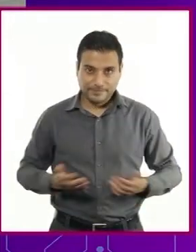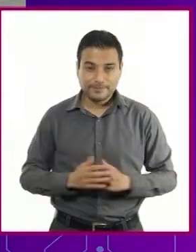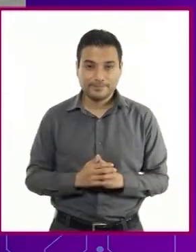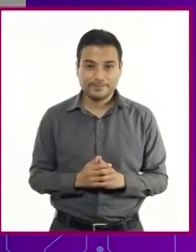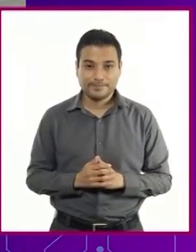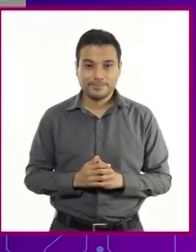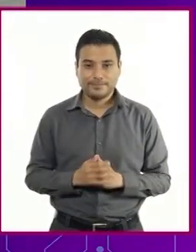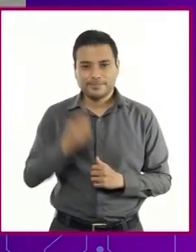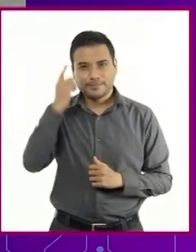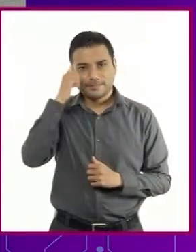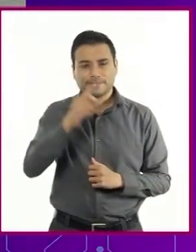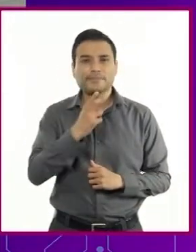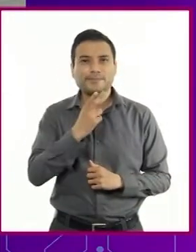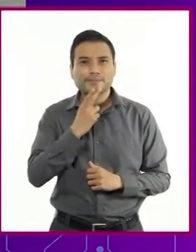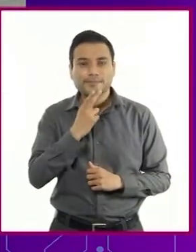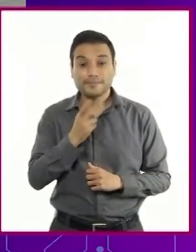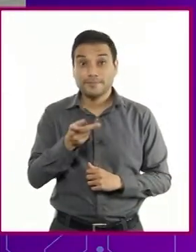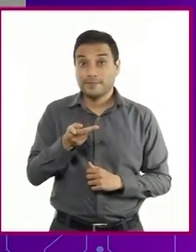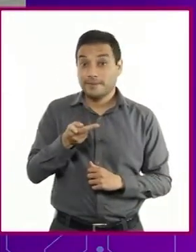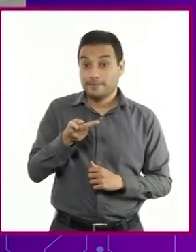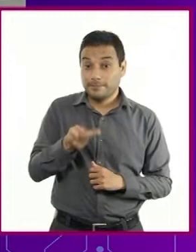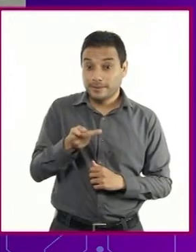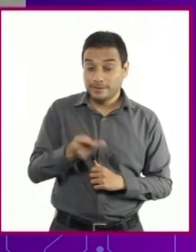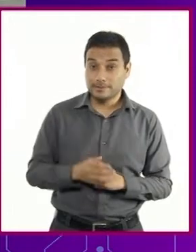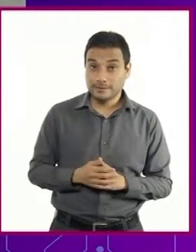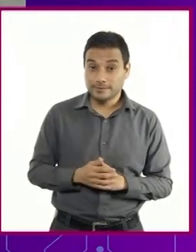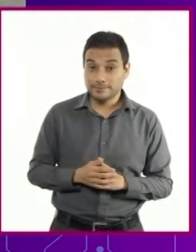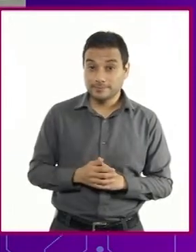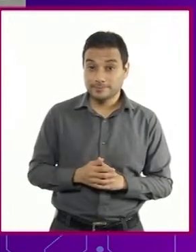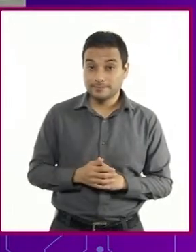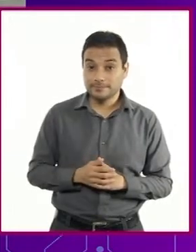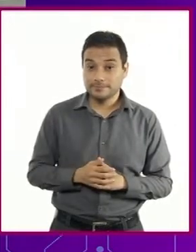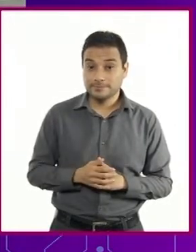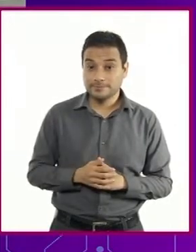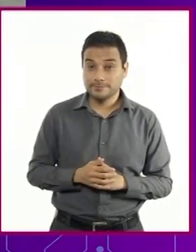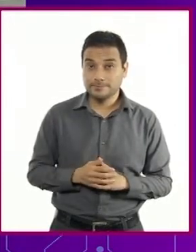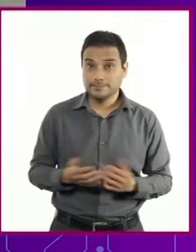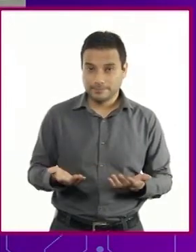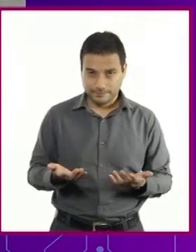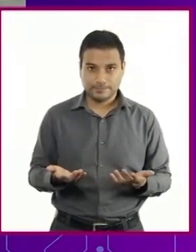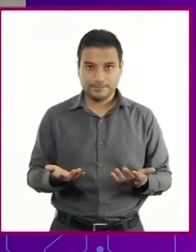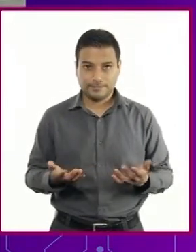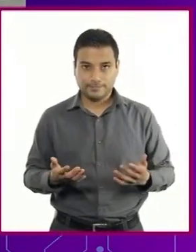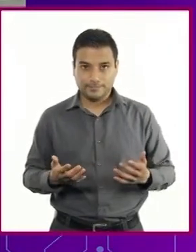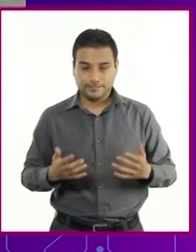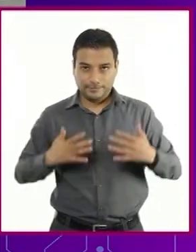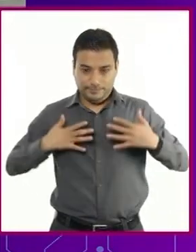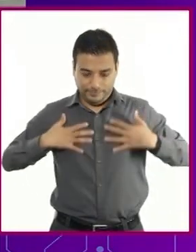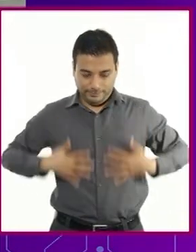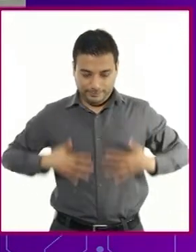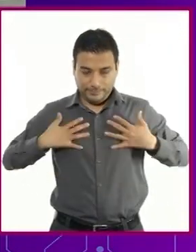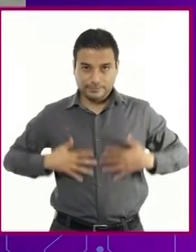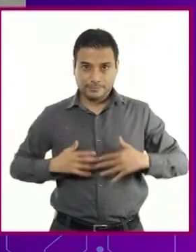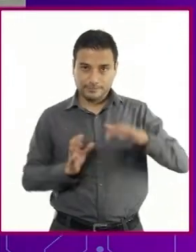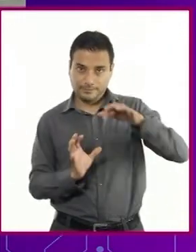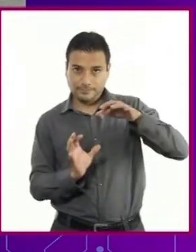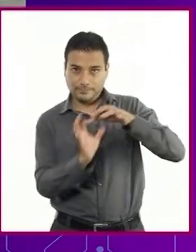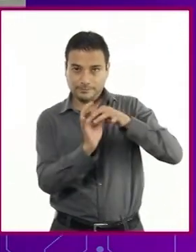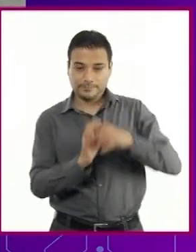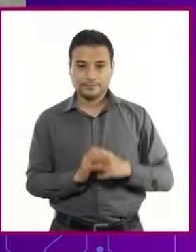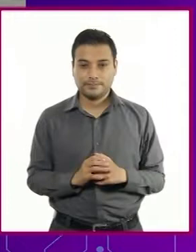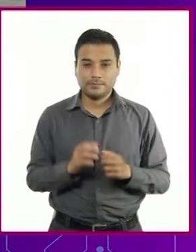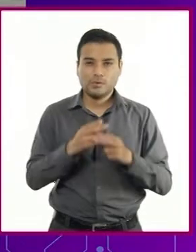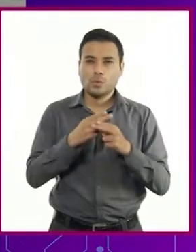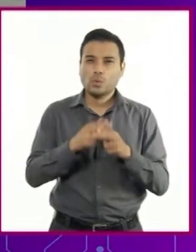une las piernas con el tronco corporal. El hueso